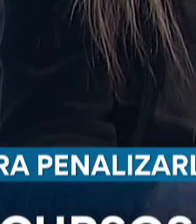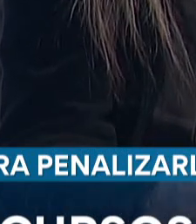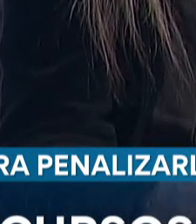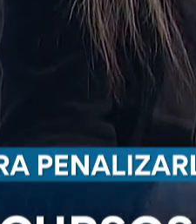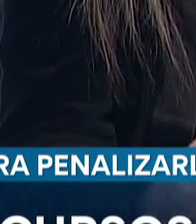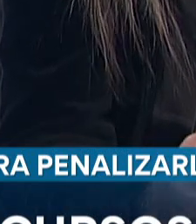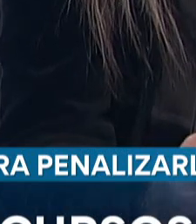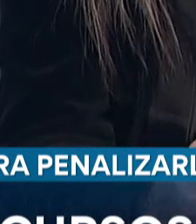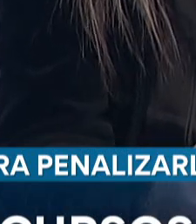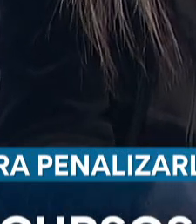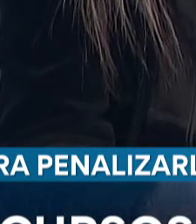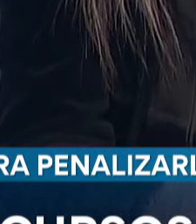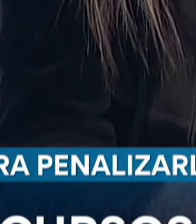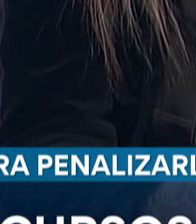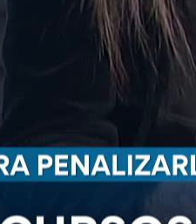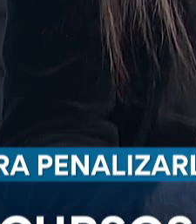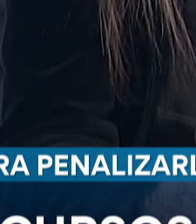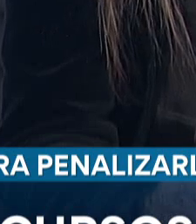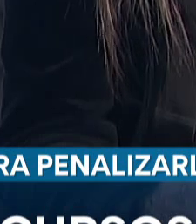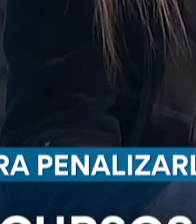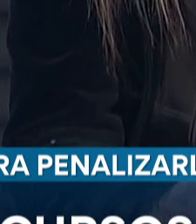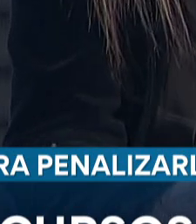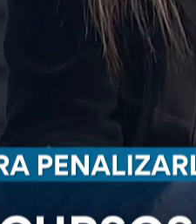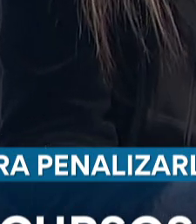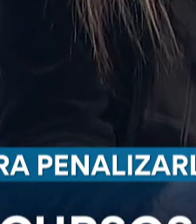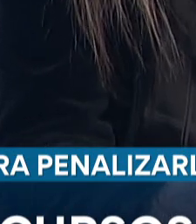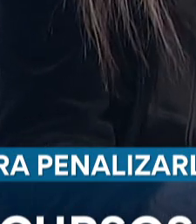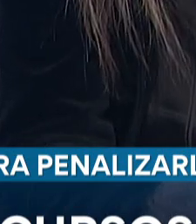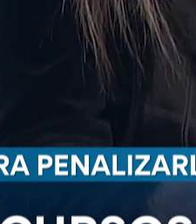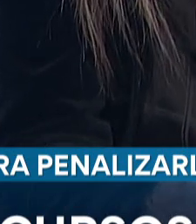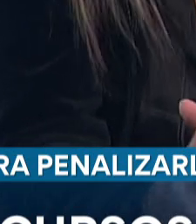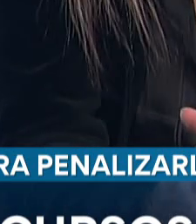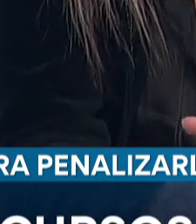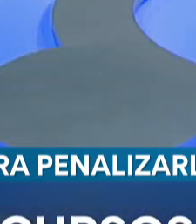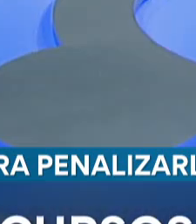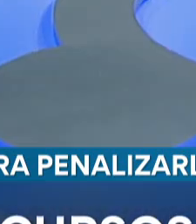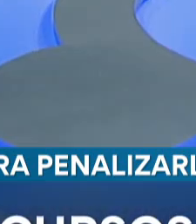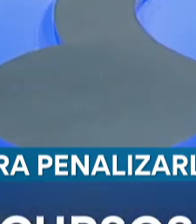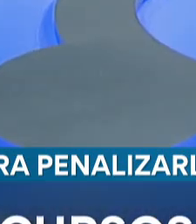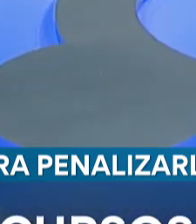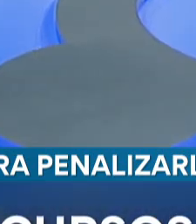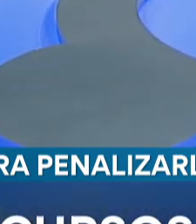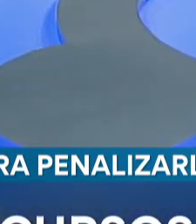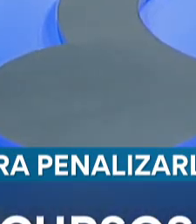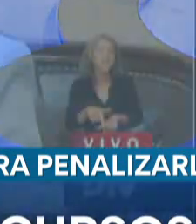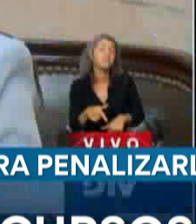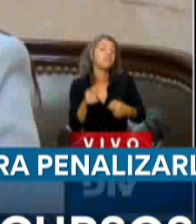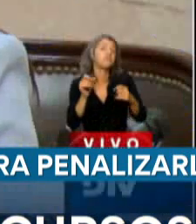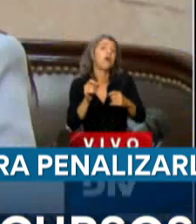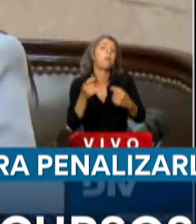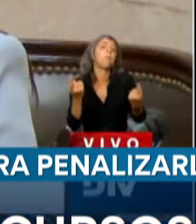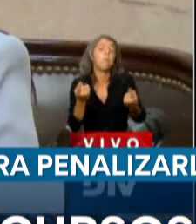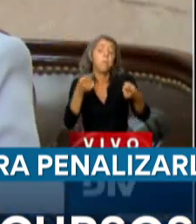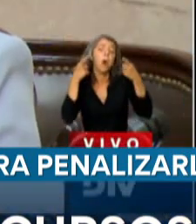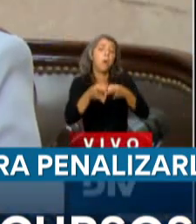día el terrorismo de Estado a través de su postura negacionista defienden esos intereses económicos. Me parece que